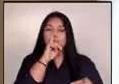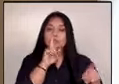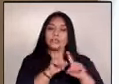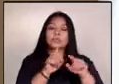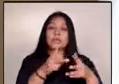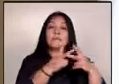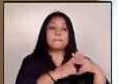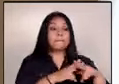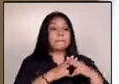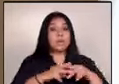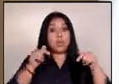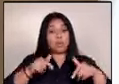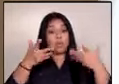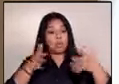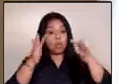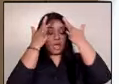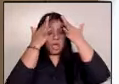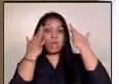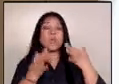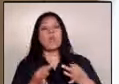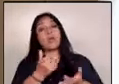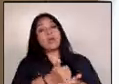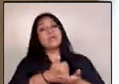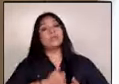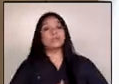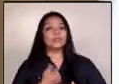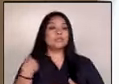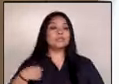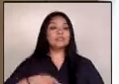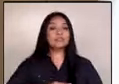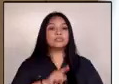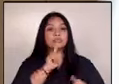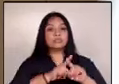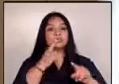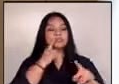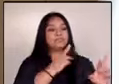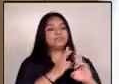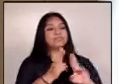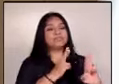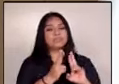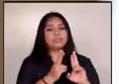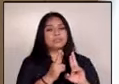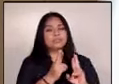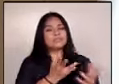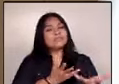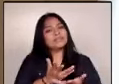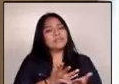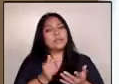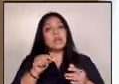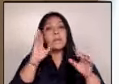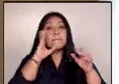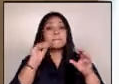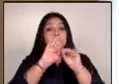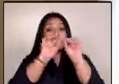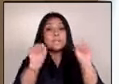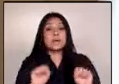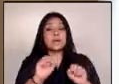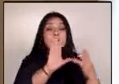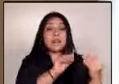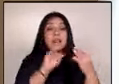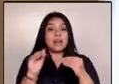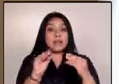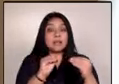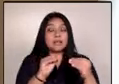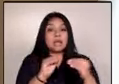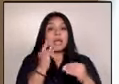mecanismo hoy acordado permitirá fortalecer nuestra relación bilateral dado que sistematiza el diálogo entre Guatemala y la Unión